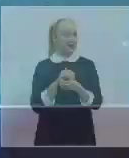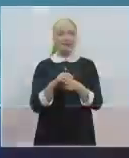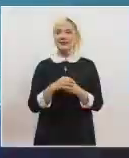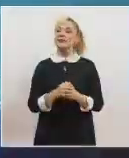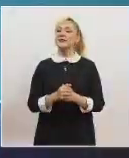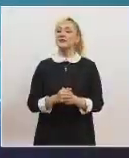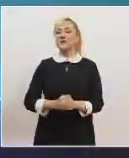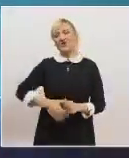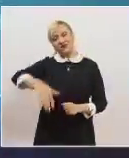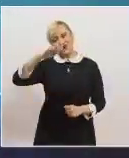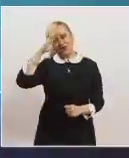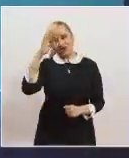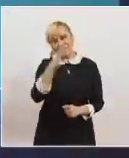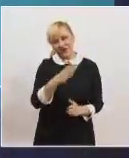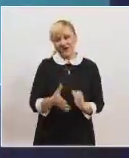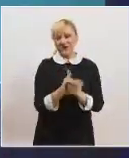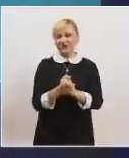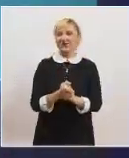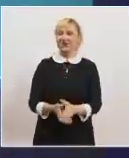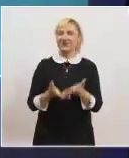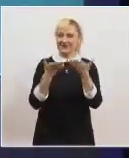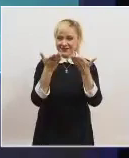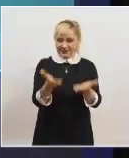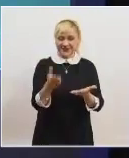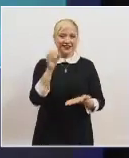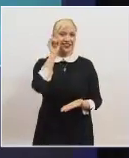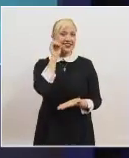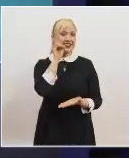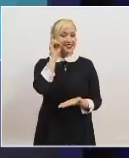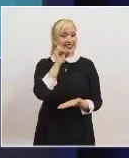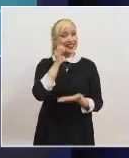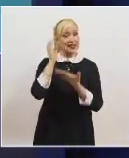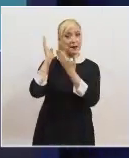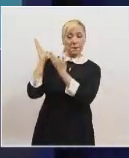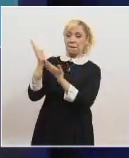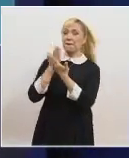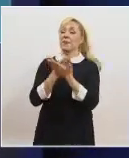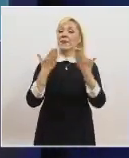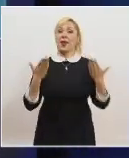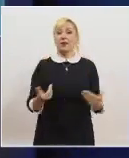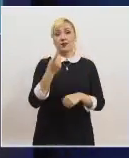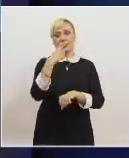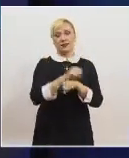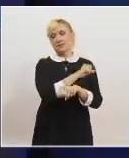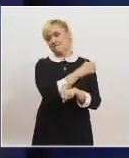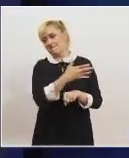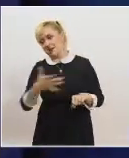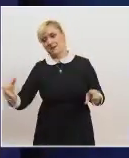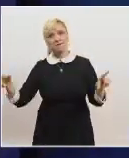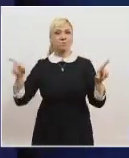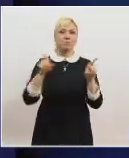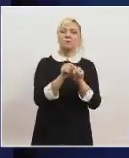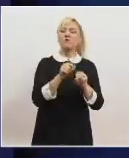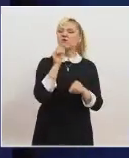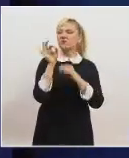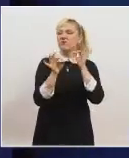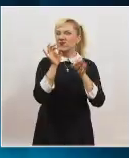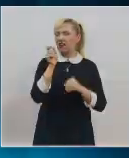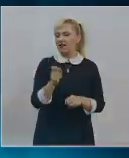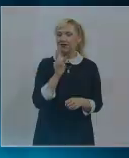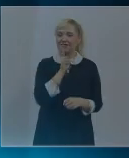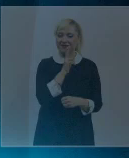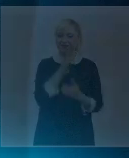Con gusto en saludarles, soy Óscar González. Vámonos a Semanario Judicial. Comenzamos.